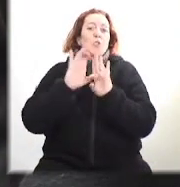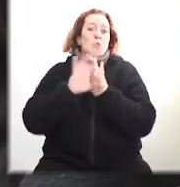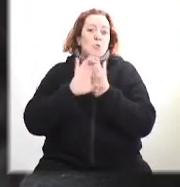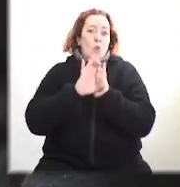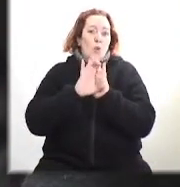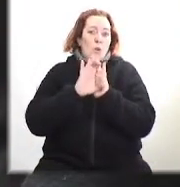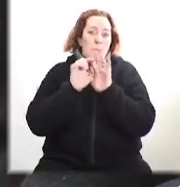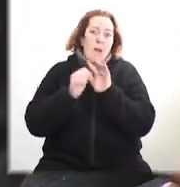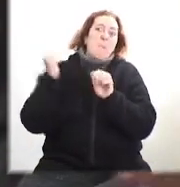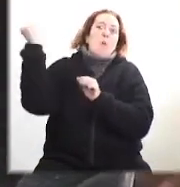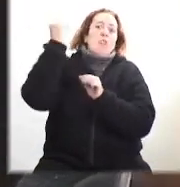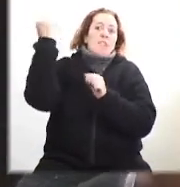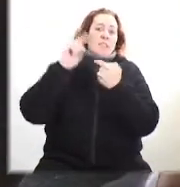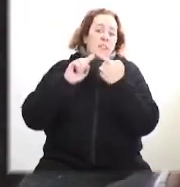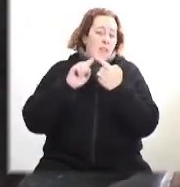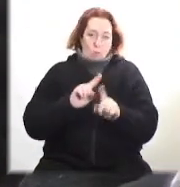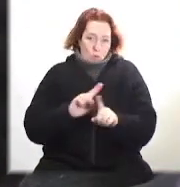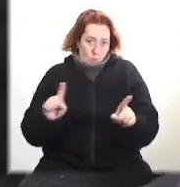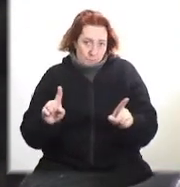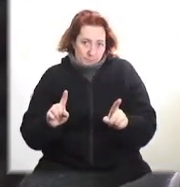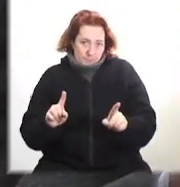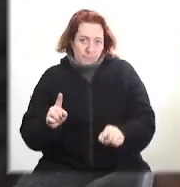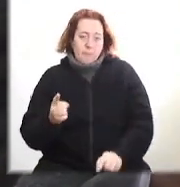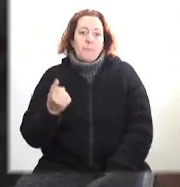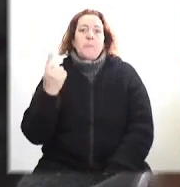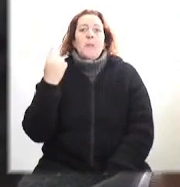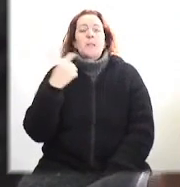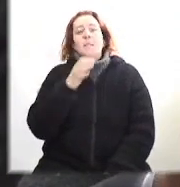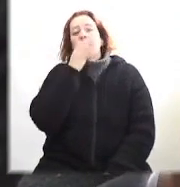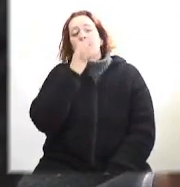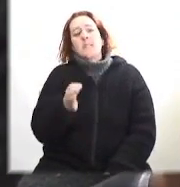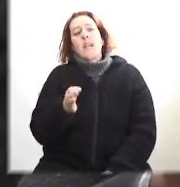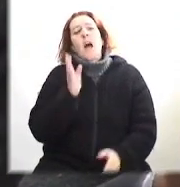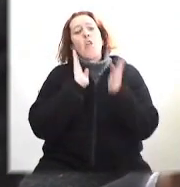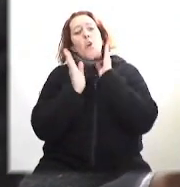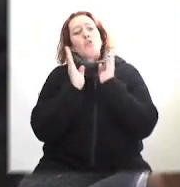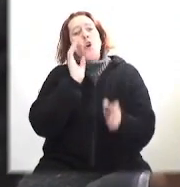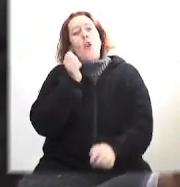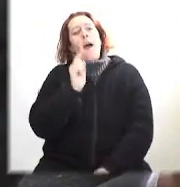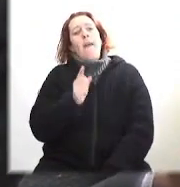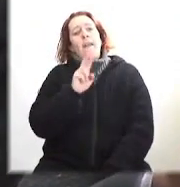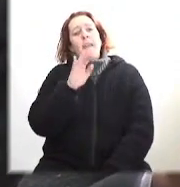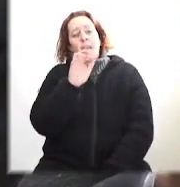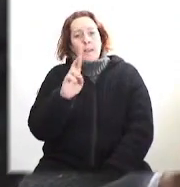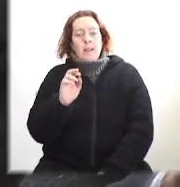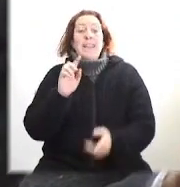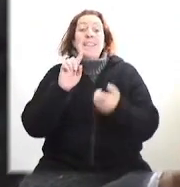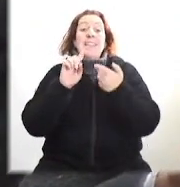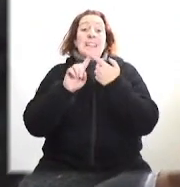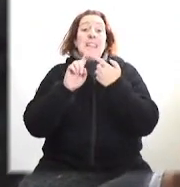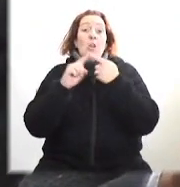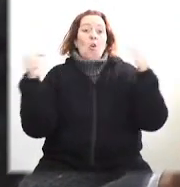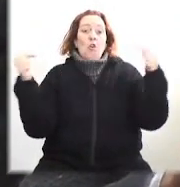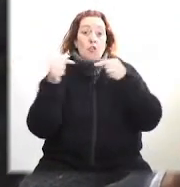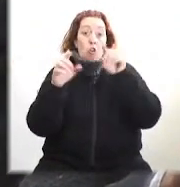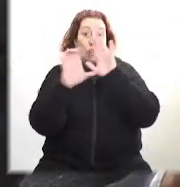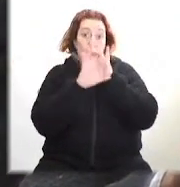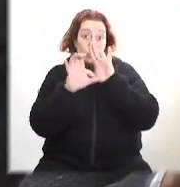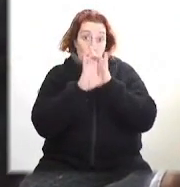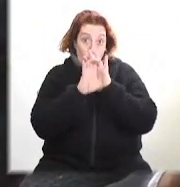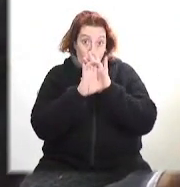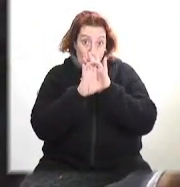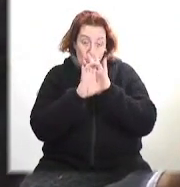Así lo expresaba el doctor Aguirre y decía: los tratados contrarios a la Constitución vigente no